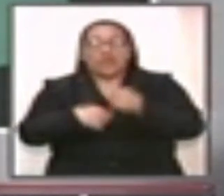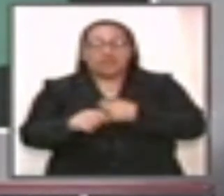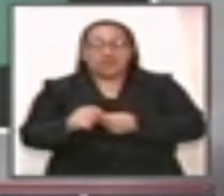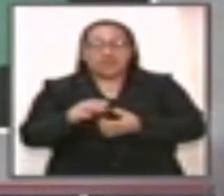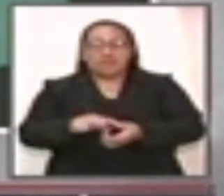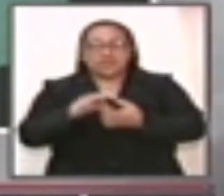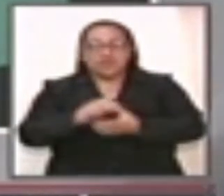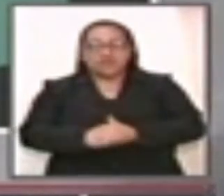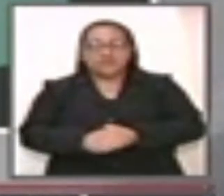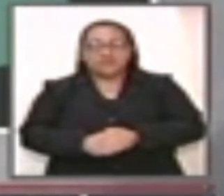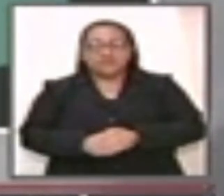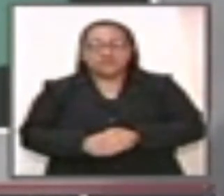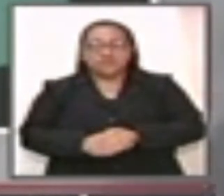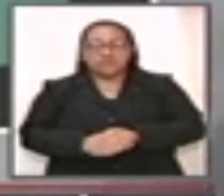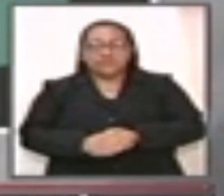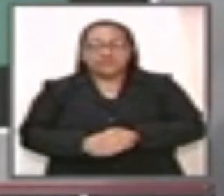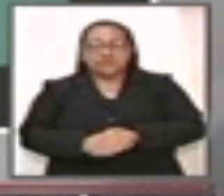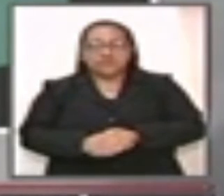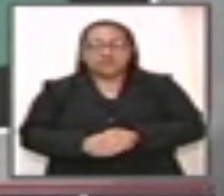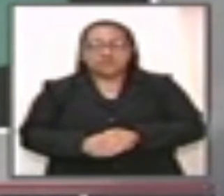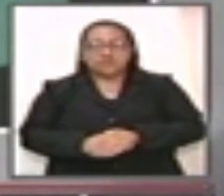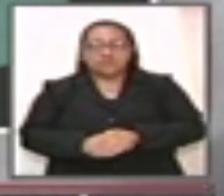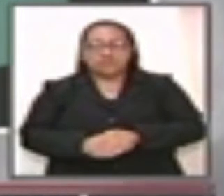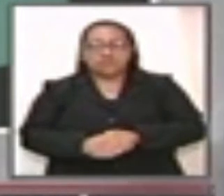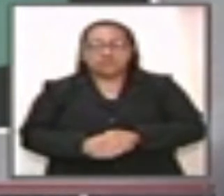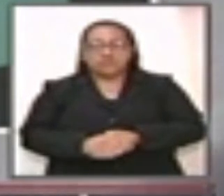exportadora especializada. Siguiente lámina, por favor. Estamos